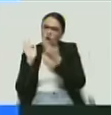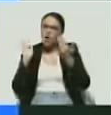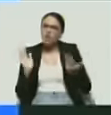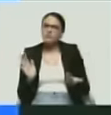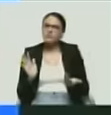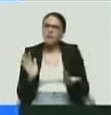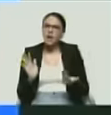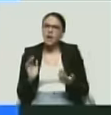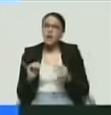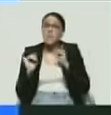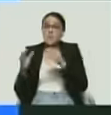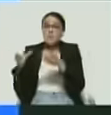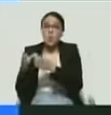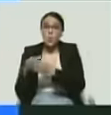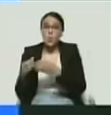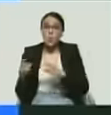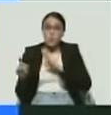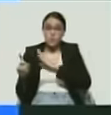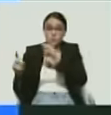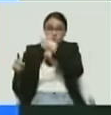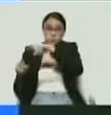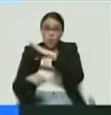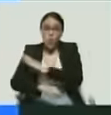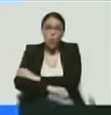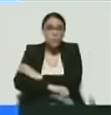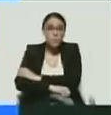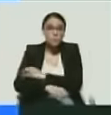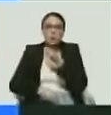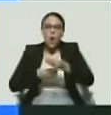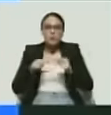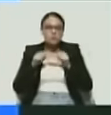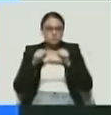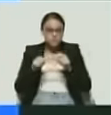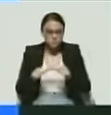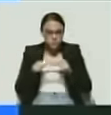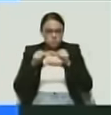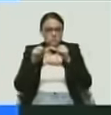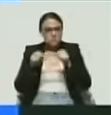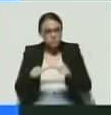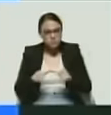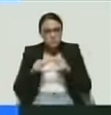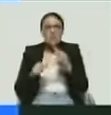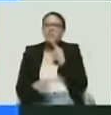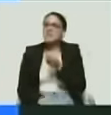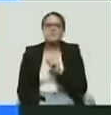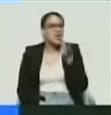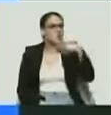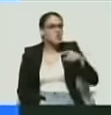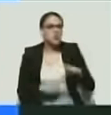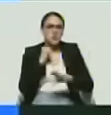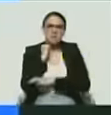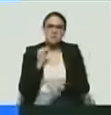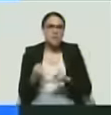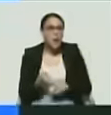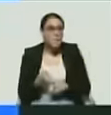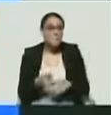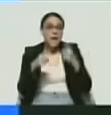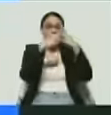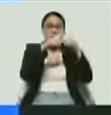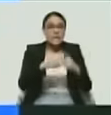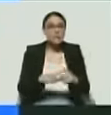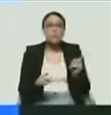sectores extremistas de la derecha venezolana de manera permanente han cantado fraude en unos y